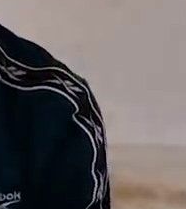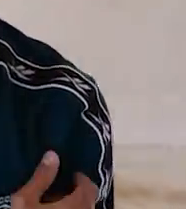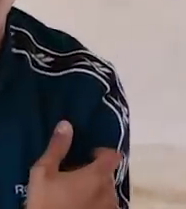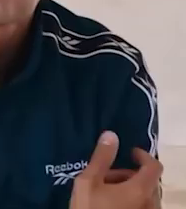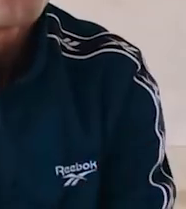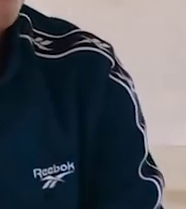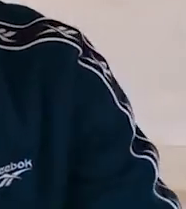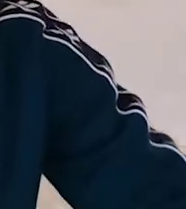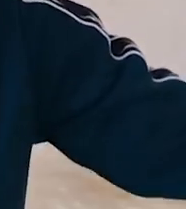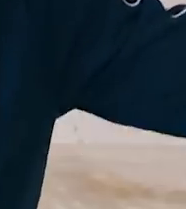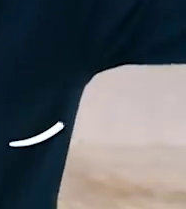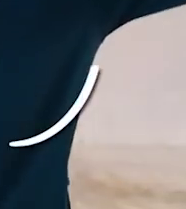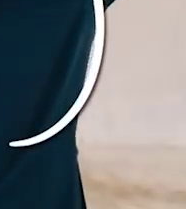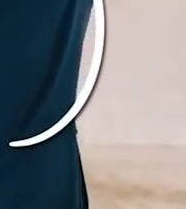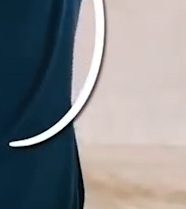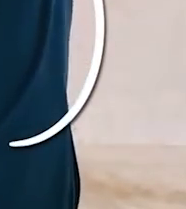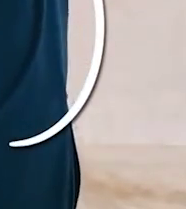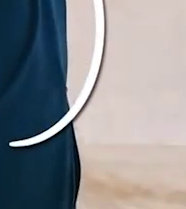Exhalamos.